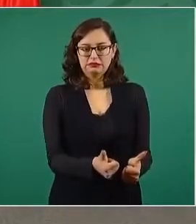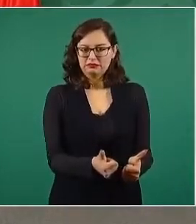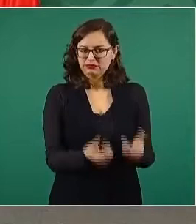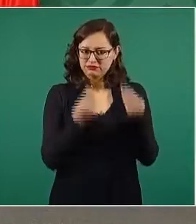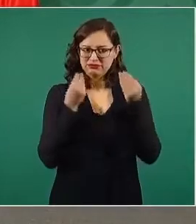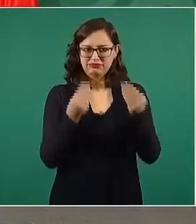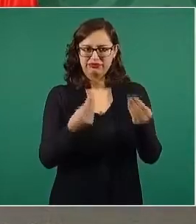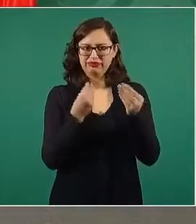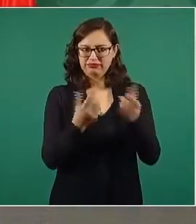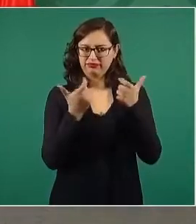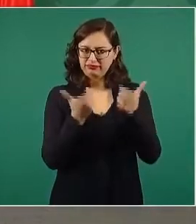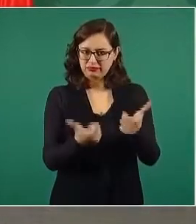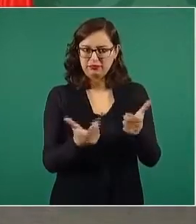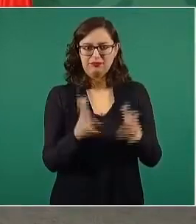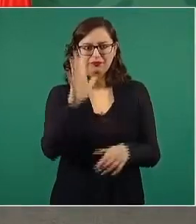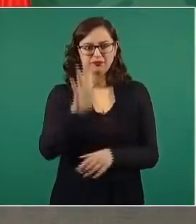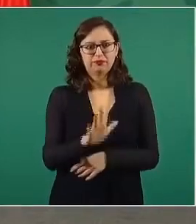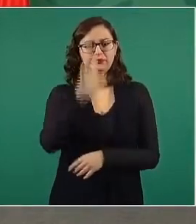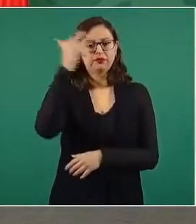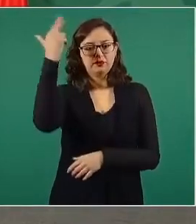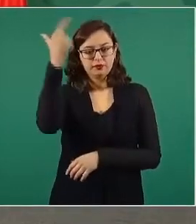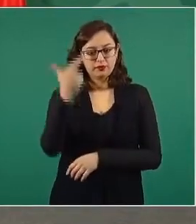faraónico